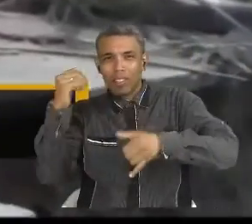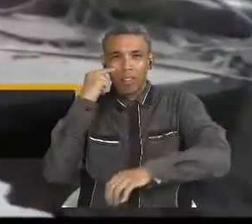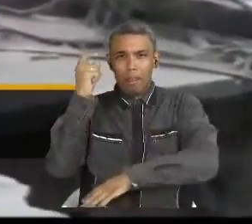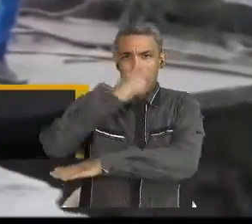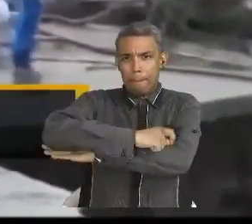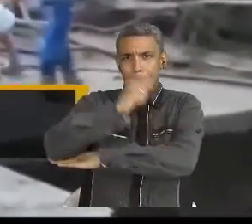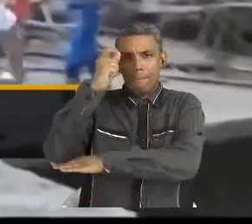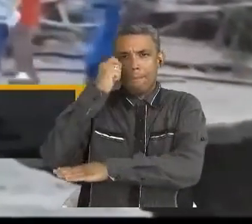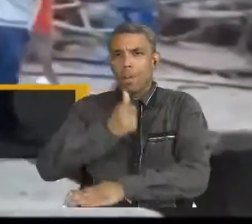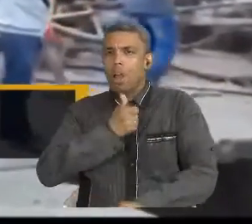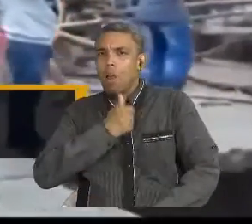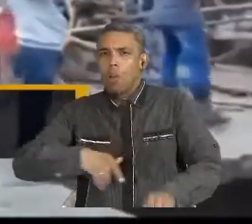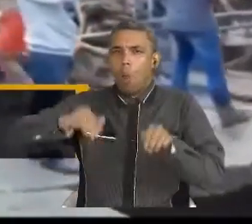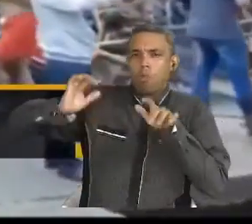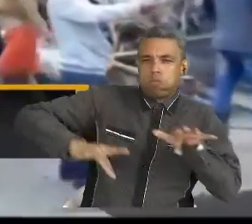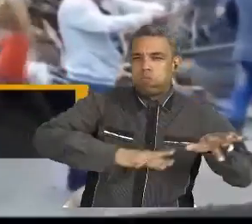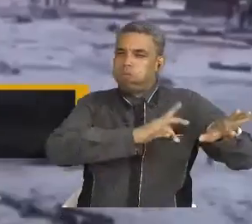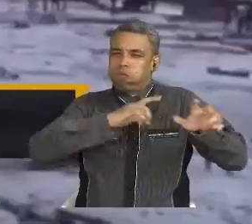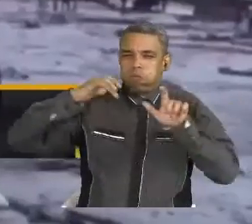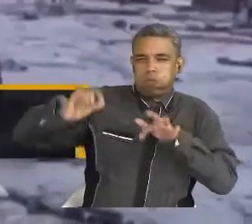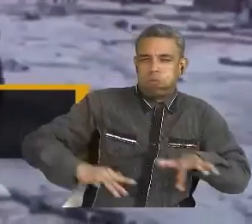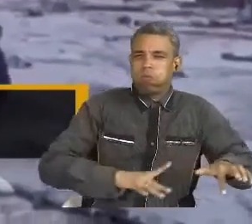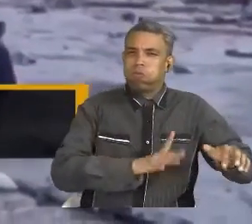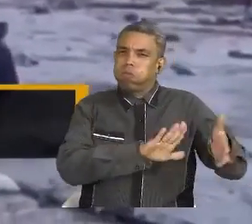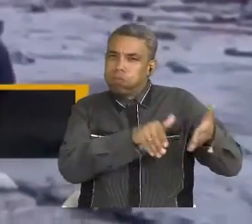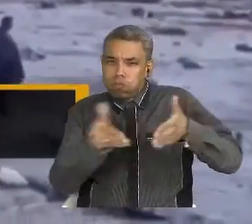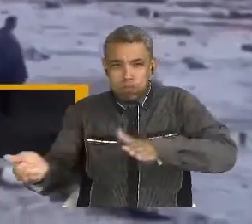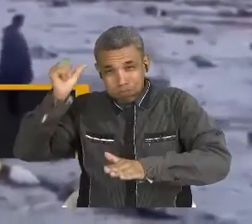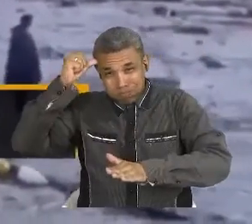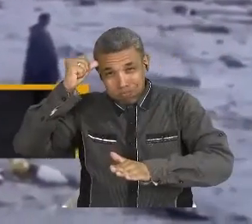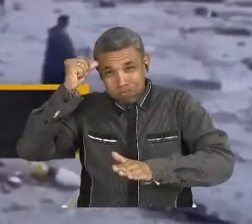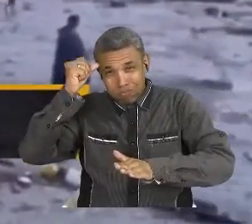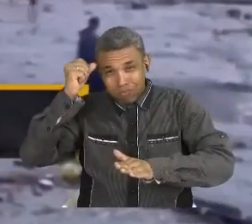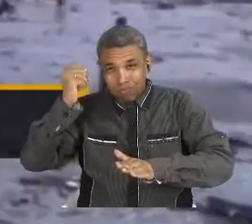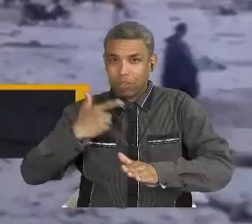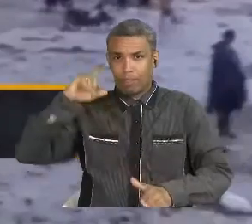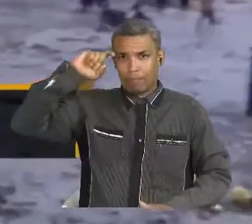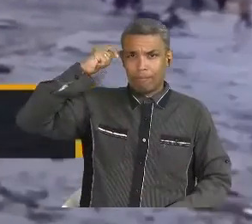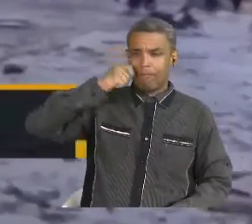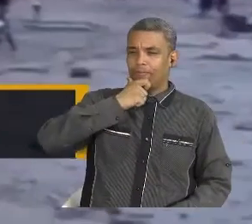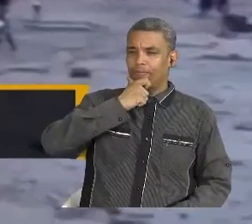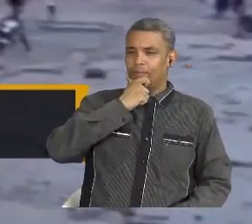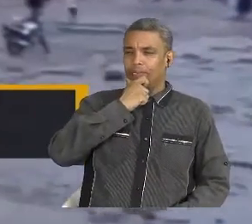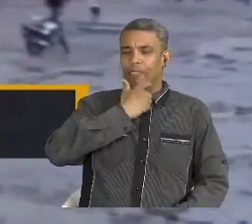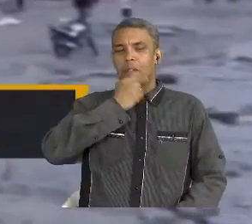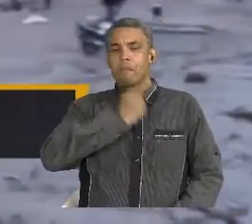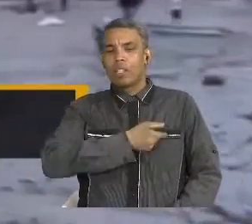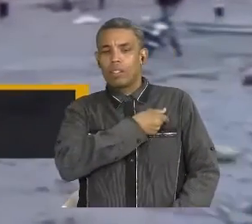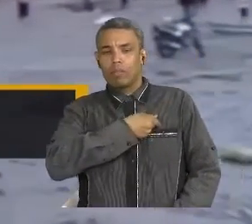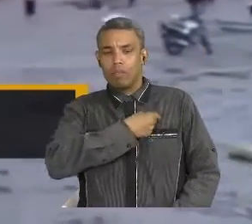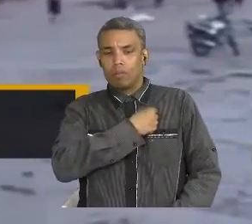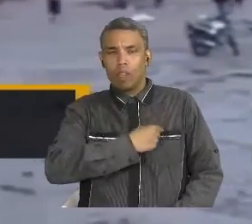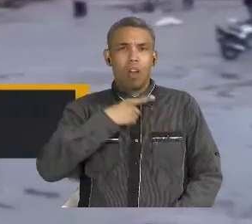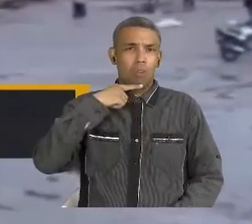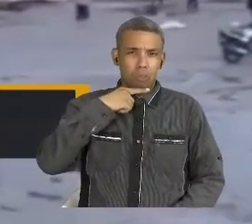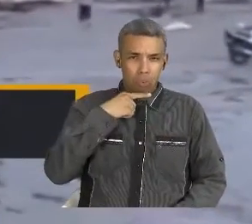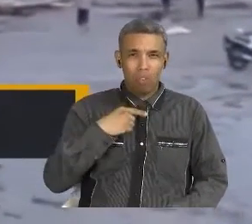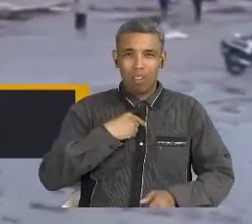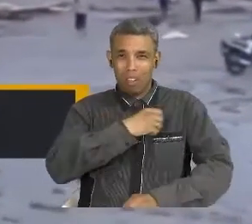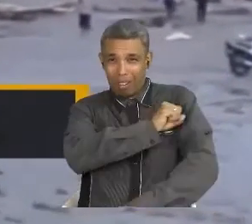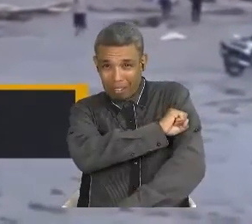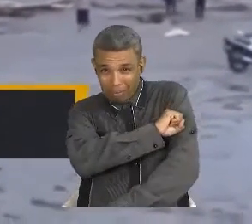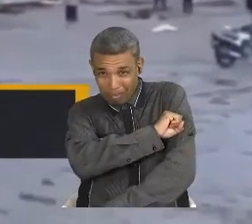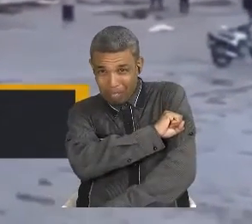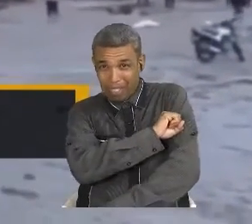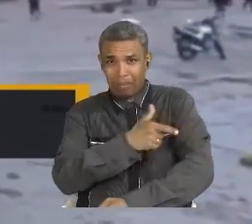colombianos, el Gobierno Nacional decidió abrir centros de donaciones en especie en sedes de la Cruz Roja, la Defensa Civil, el Instituto Colombiano de Bienestar Familiar